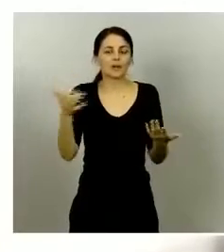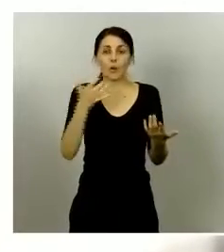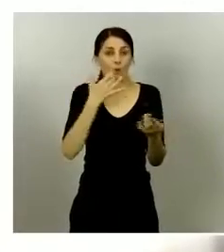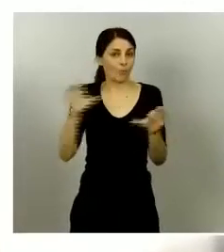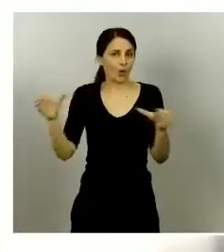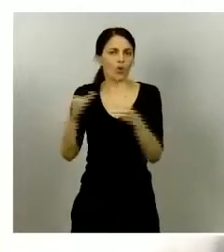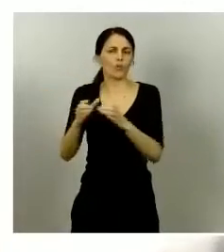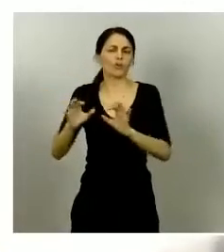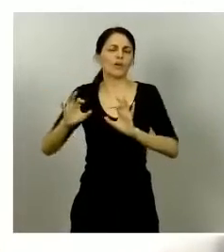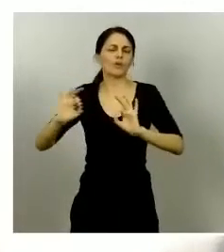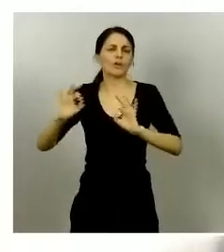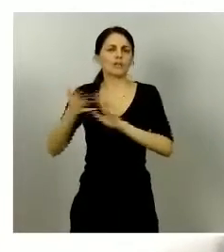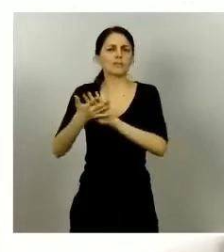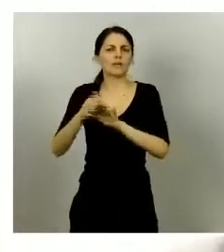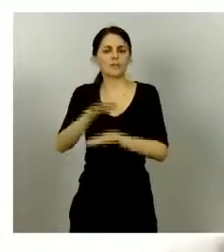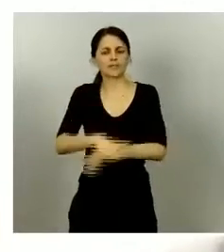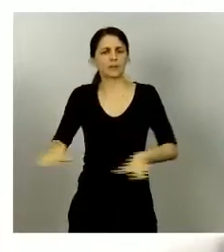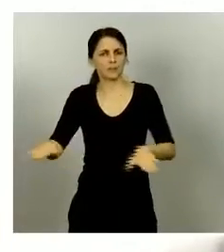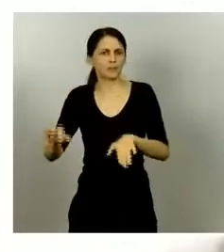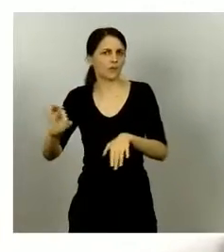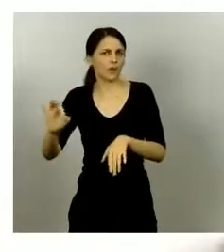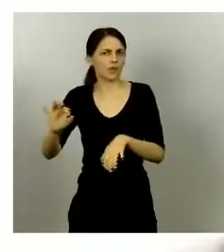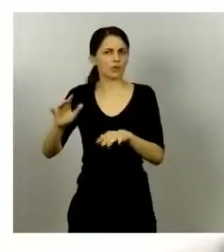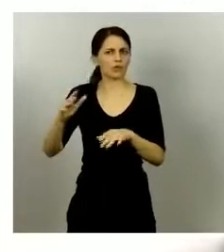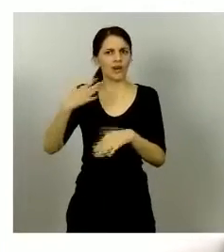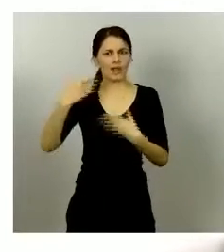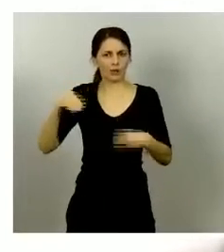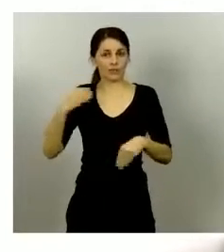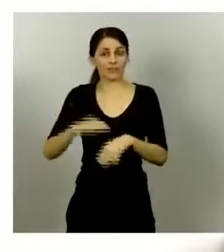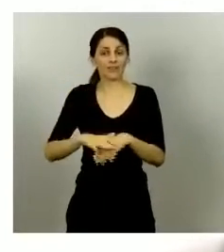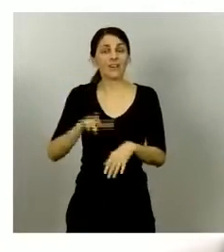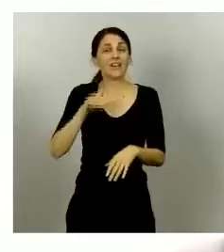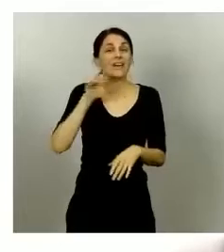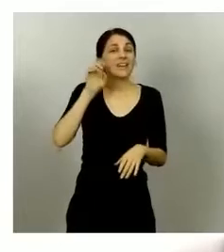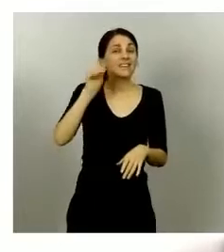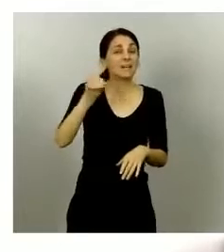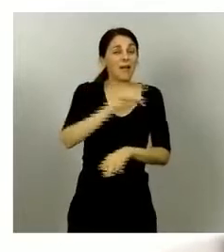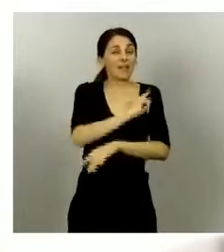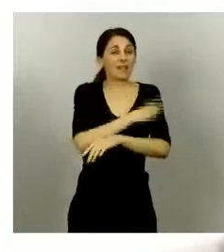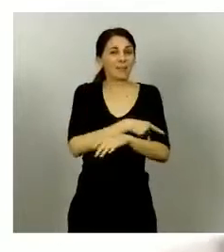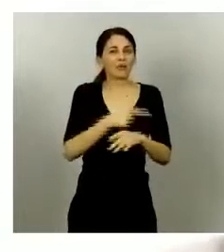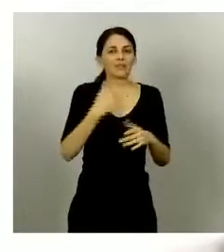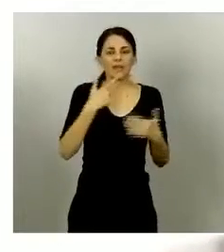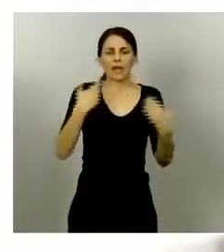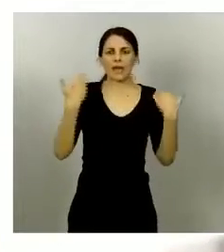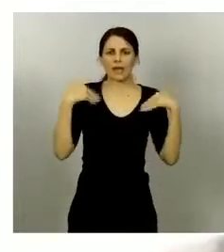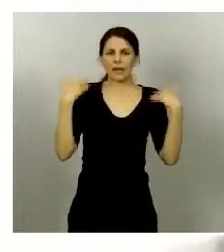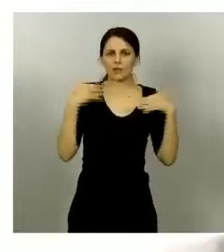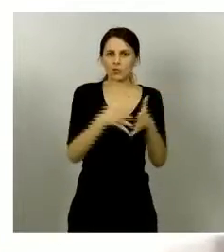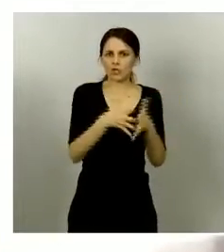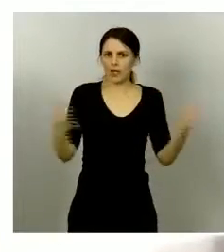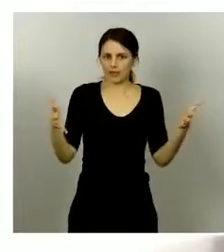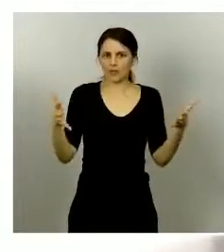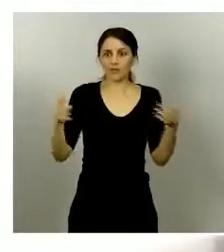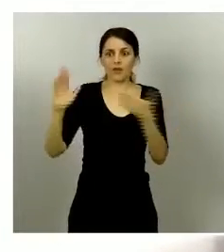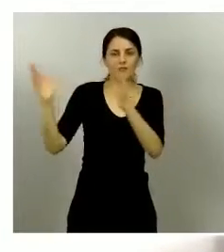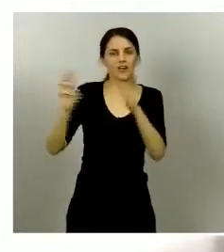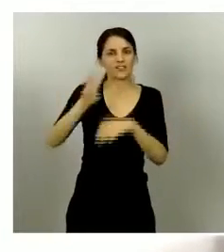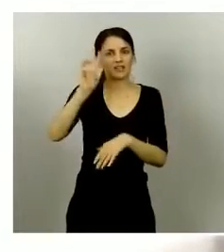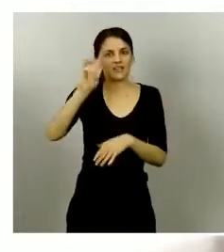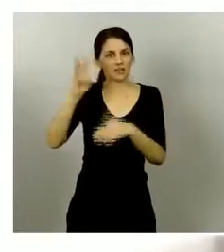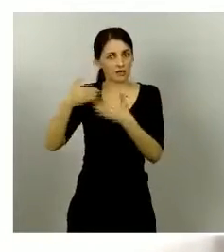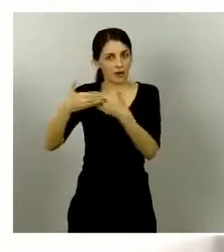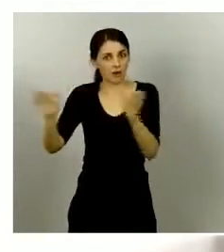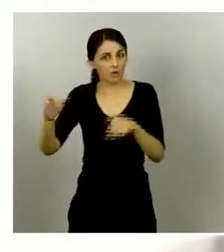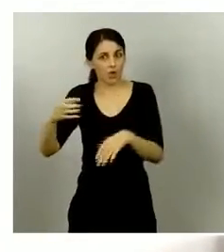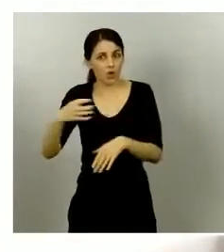chicas y los chicos, me refiero a niños y adolescentes. Y sobre el deporte, en los gimnasios grandes no se puede abrir la actividad hasta la fase